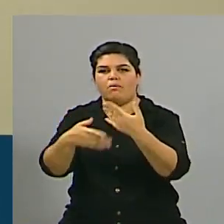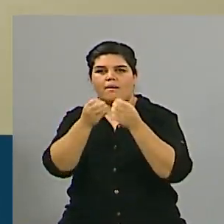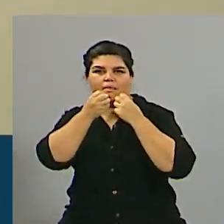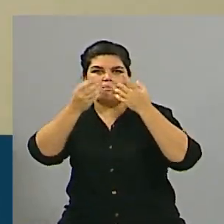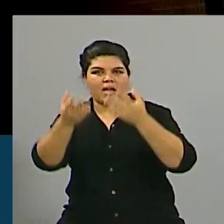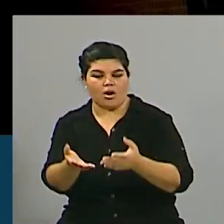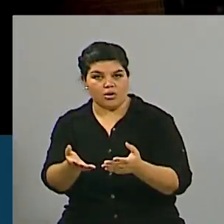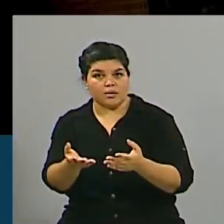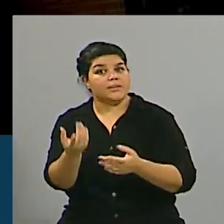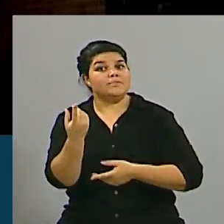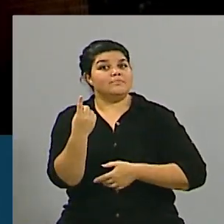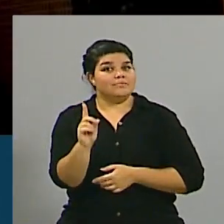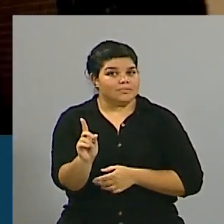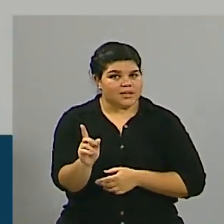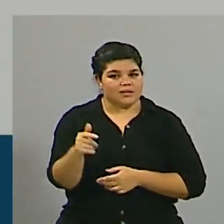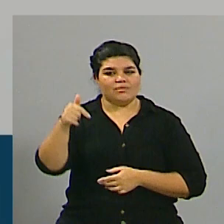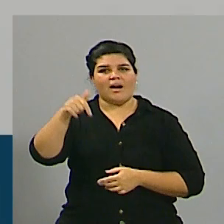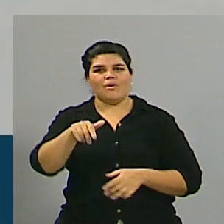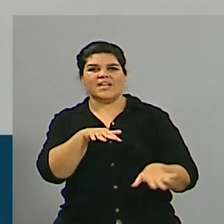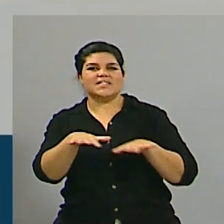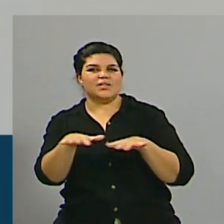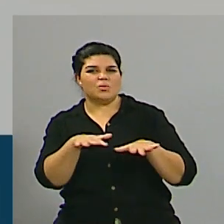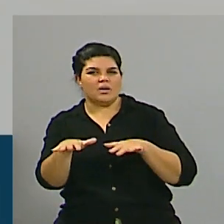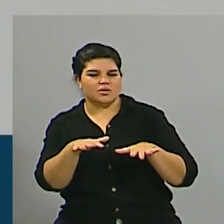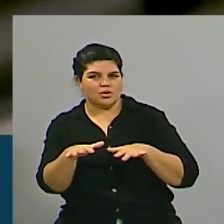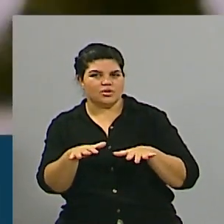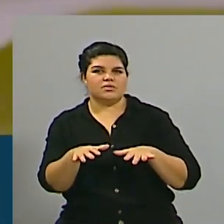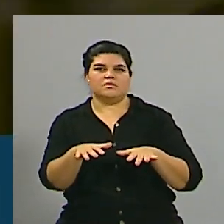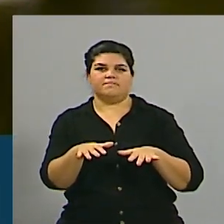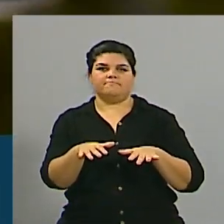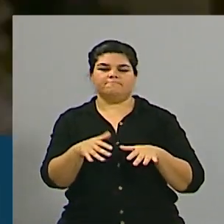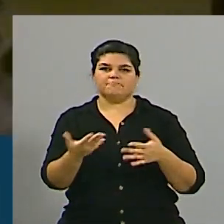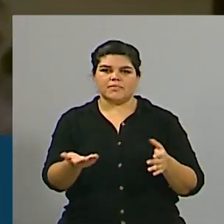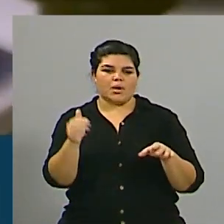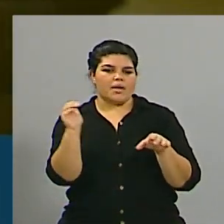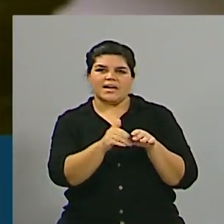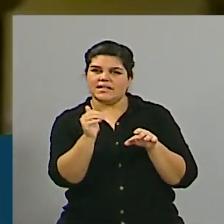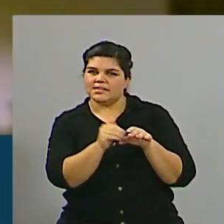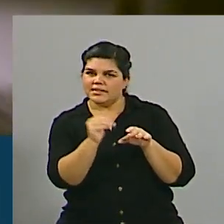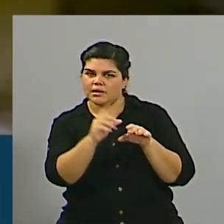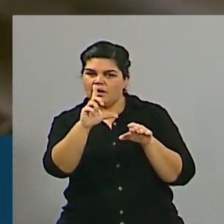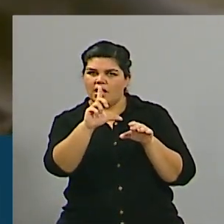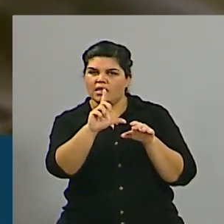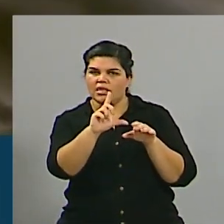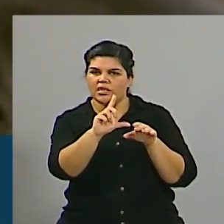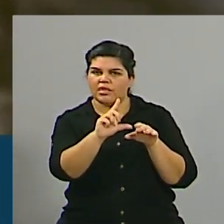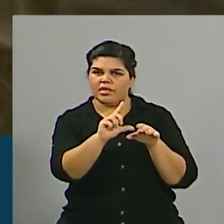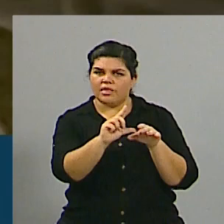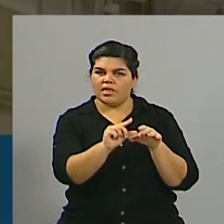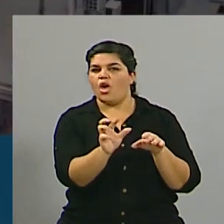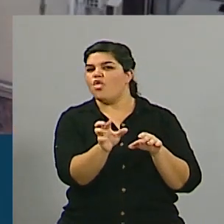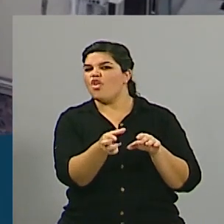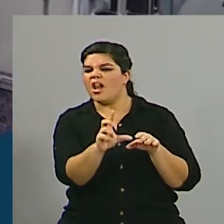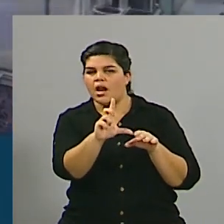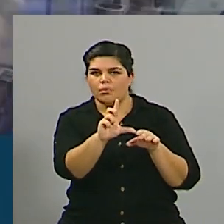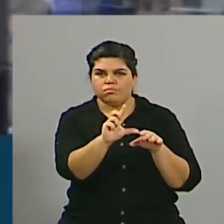el contexto, ¿no? Donde estamos atravesando un momento en el que las reservas de dólares se encuentran en